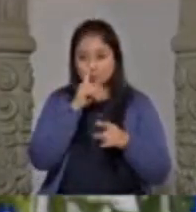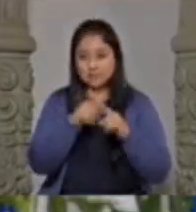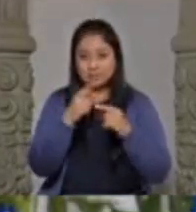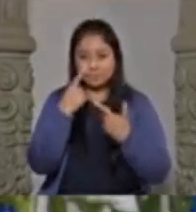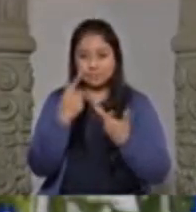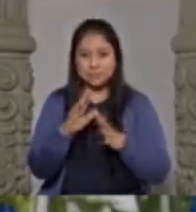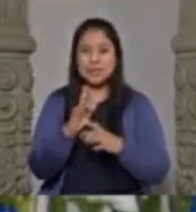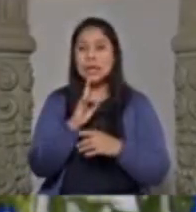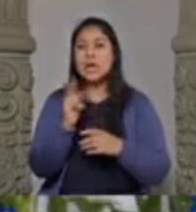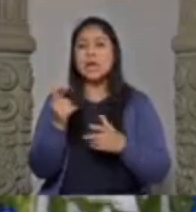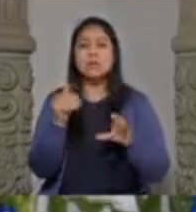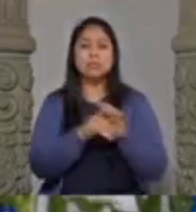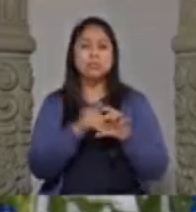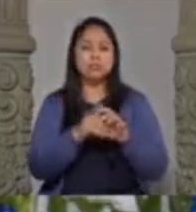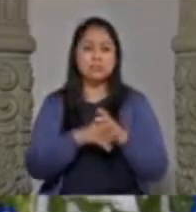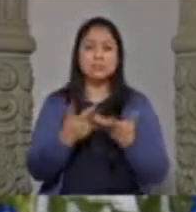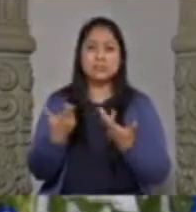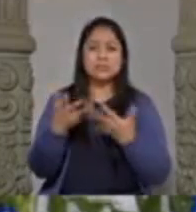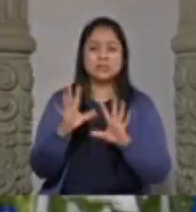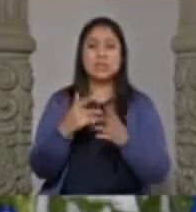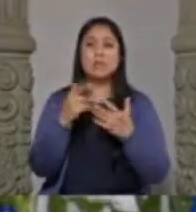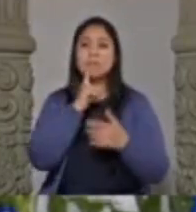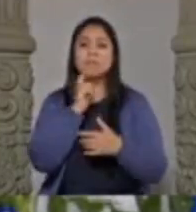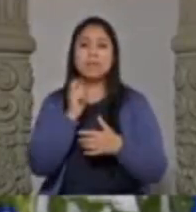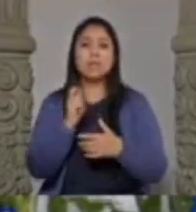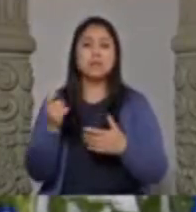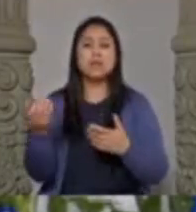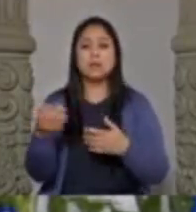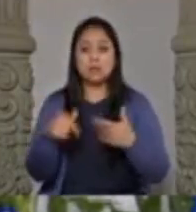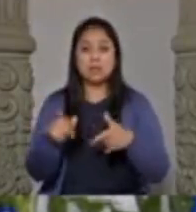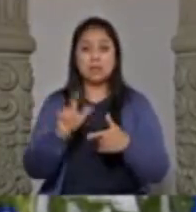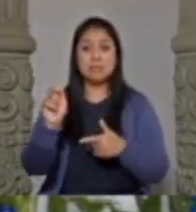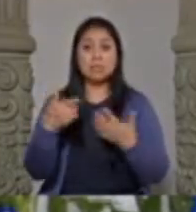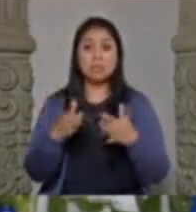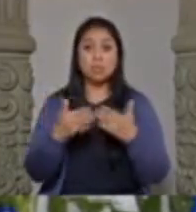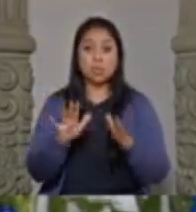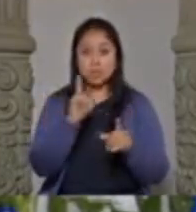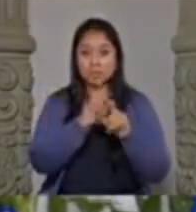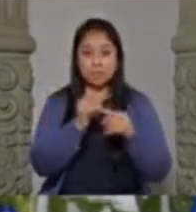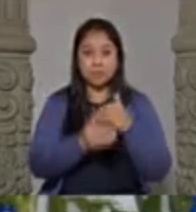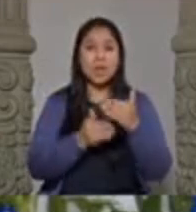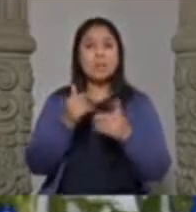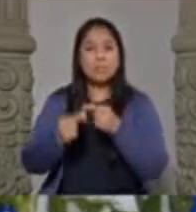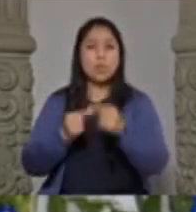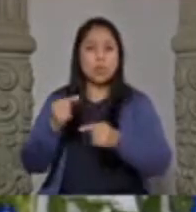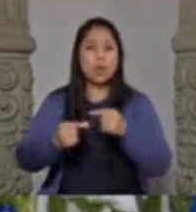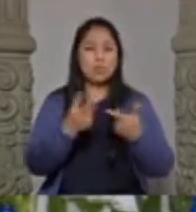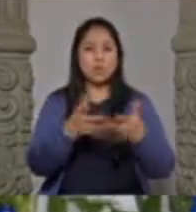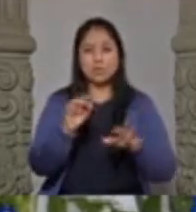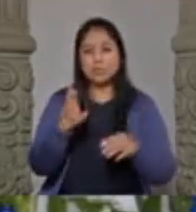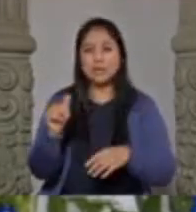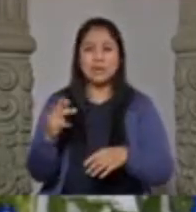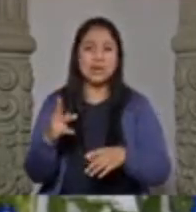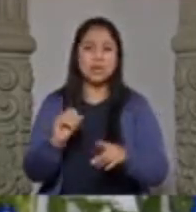ingresos mejoraron en el mes de octubre y hay una relación del mejoramiento de los ingresos conforme se van poniendo e instalando las máquinas de rayos X